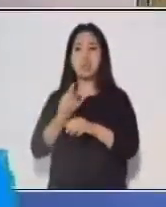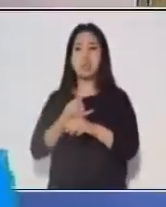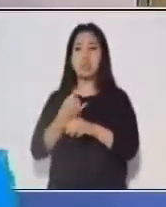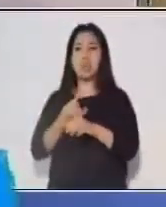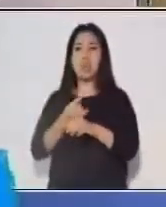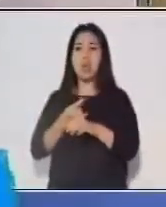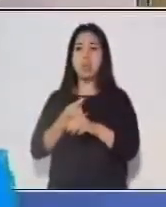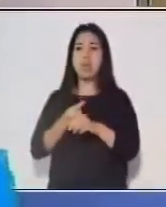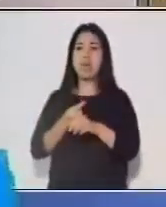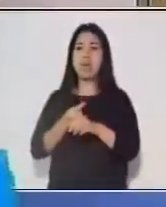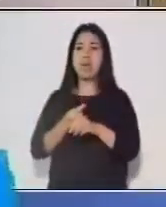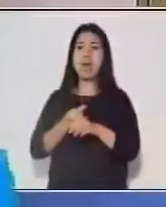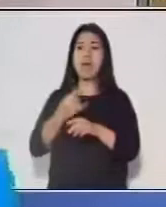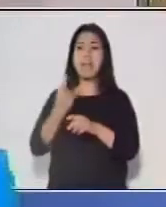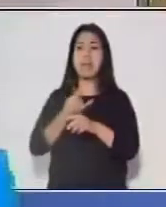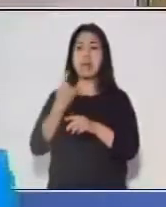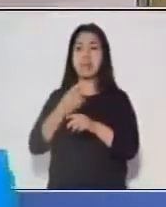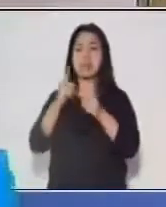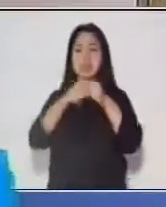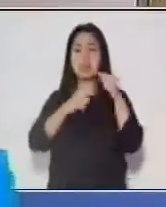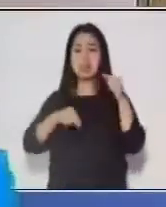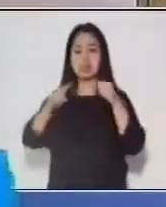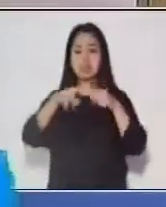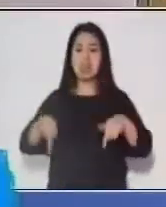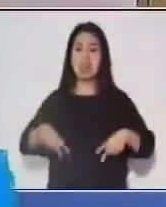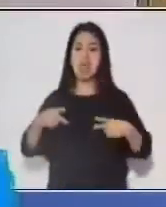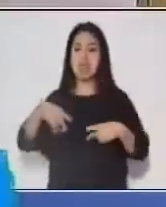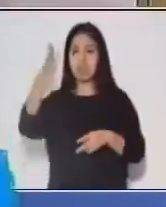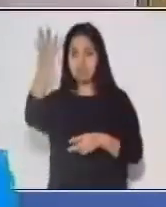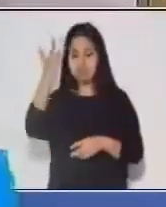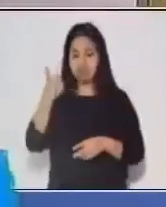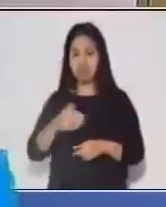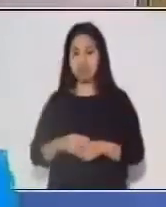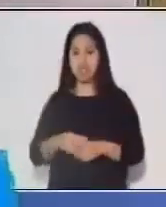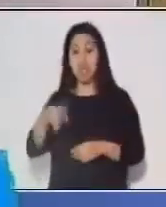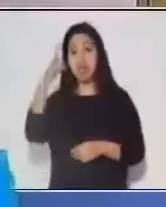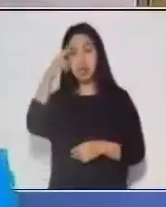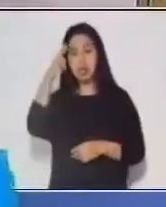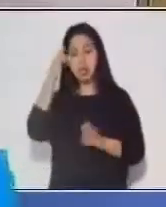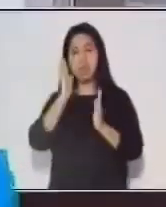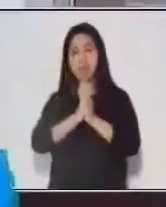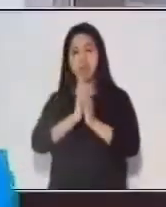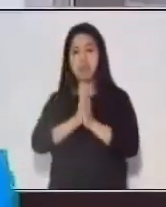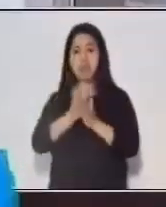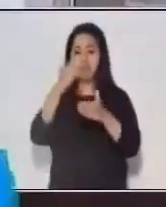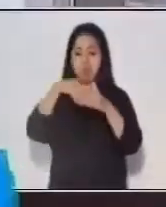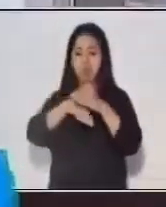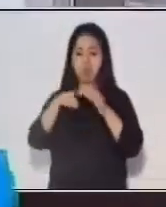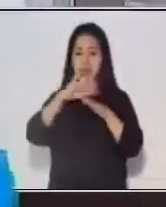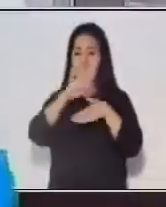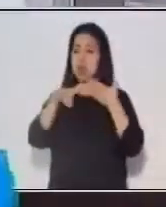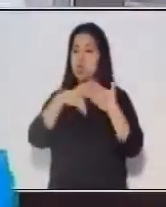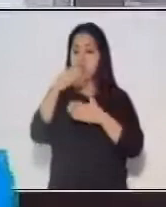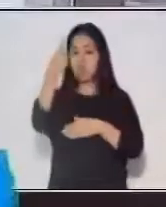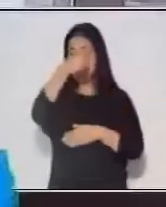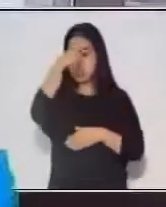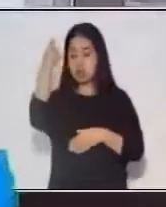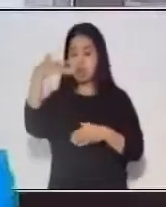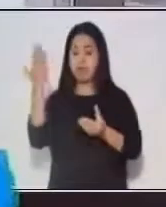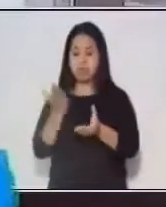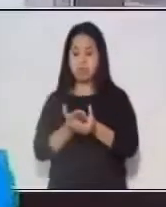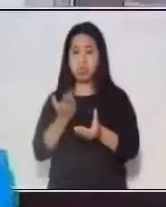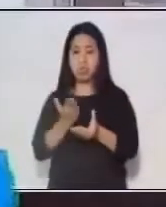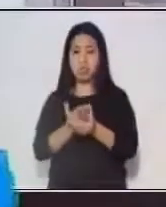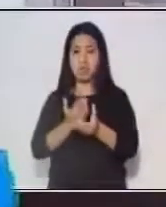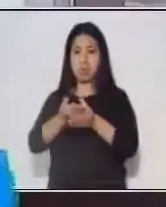en la vida real. Les recuerdo, por favor, guardar todos sus trabajos en su portafolio